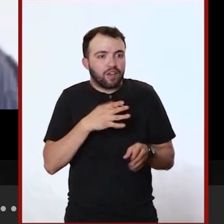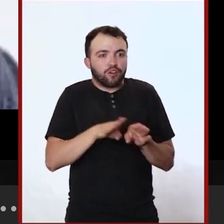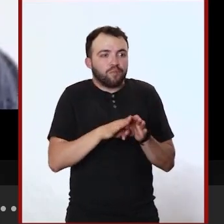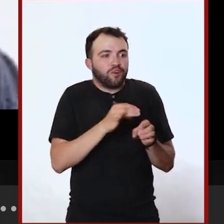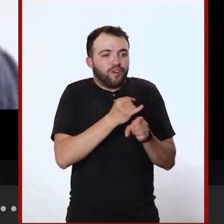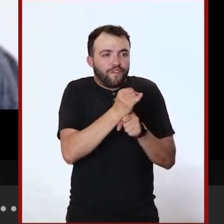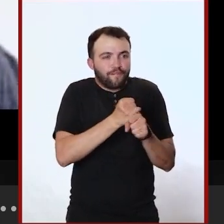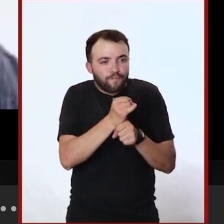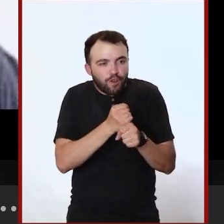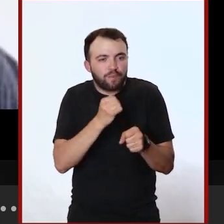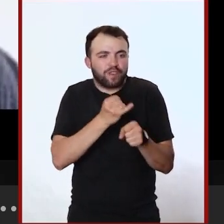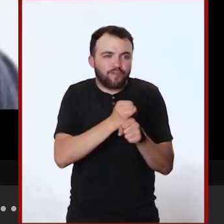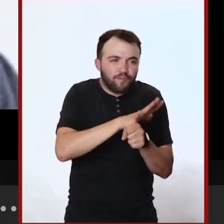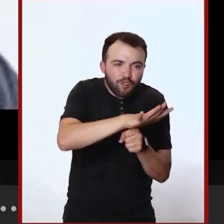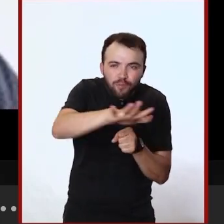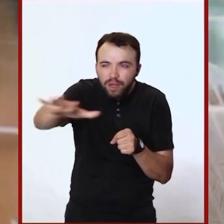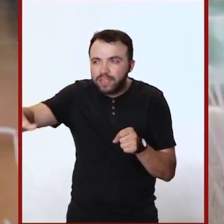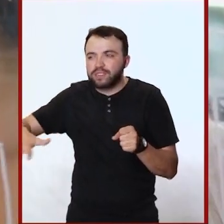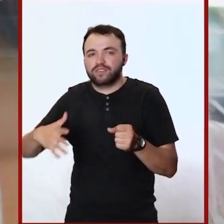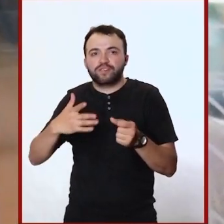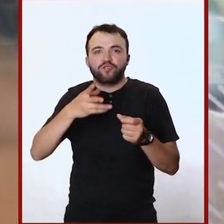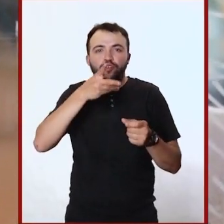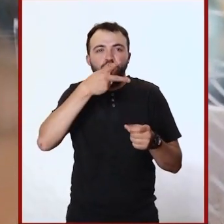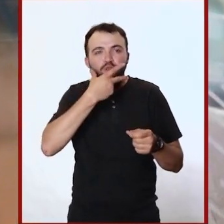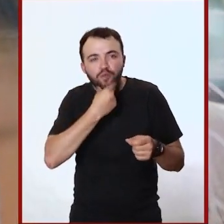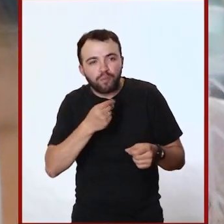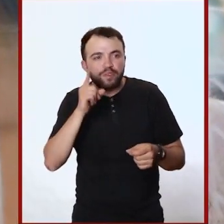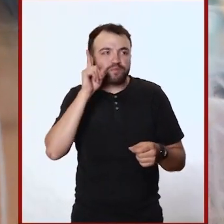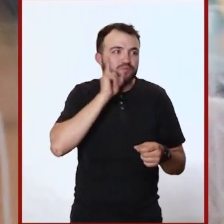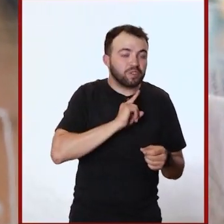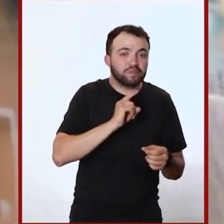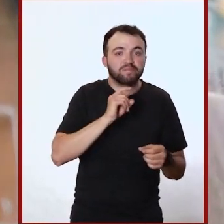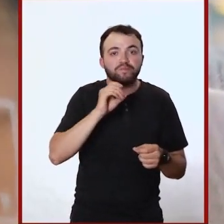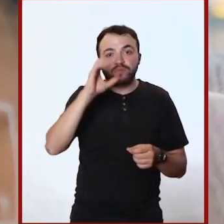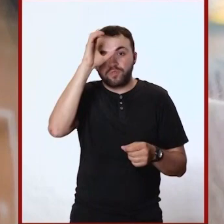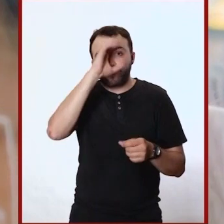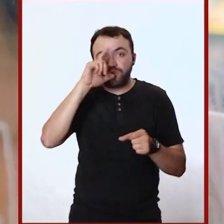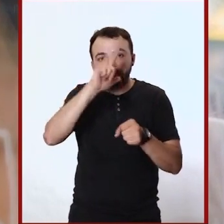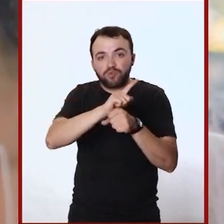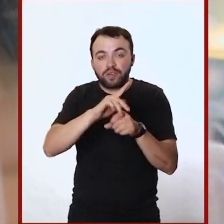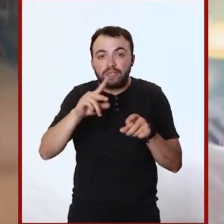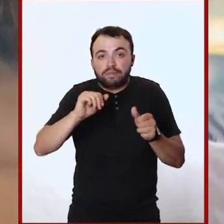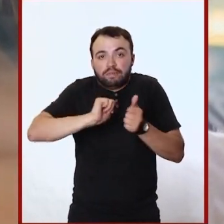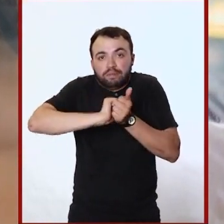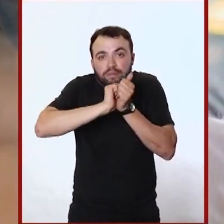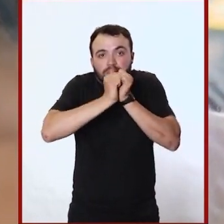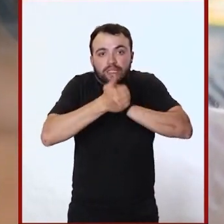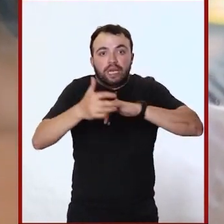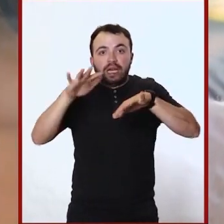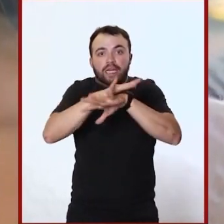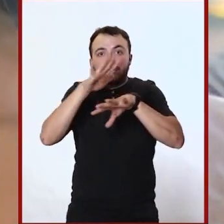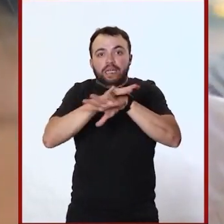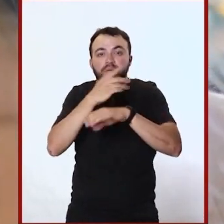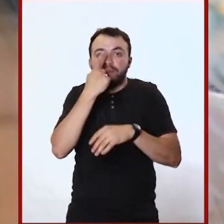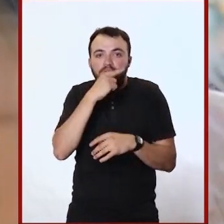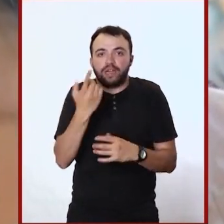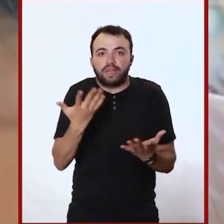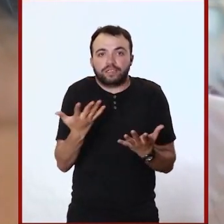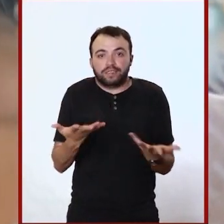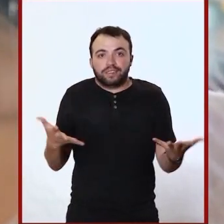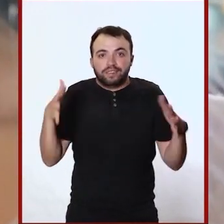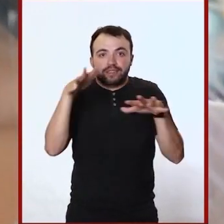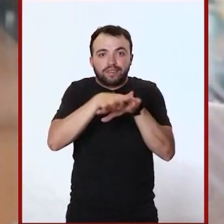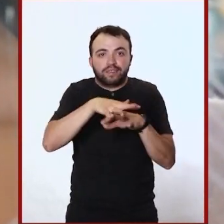todavía por la igualdad entre hombres y mujeres, creo que desde ahí la cultura empezaría a cambiar para empezar a hacer más incluyente los espacios